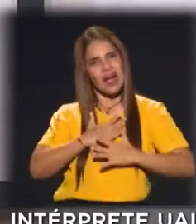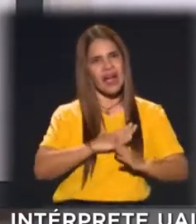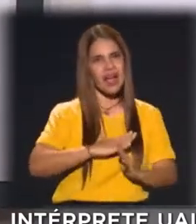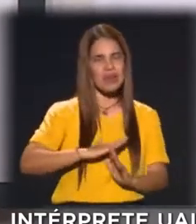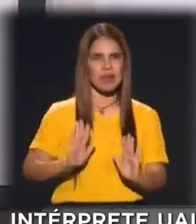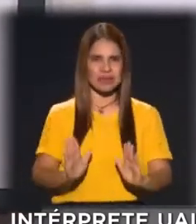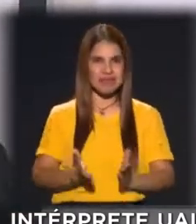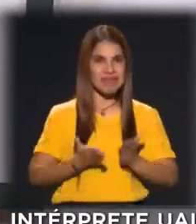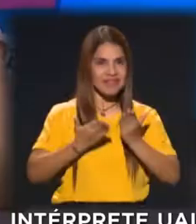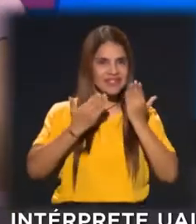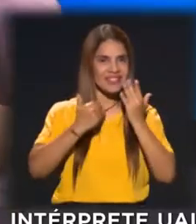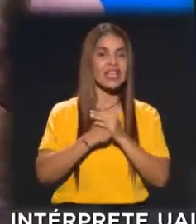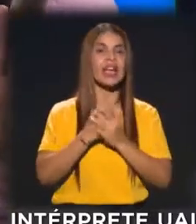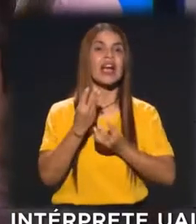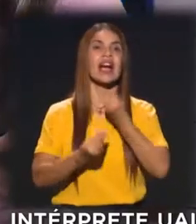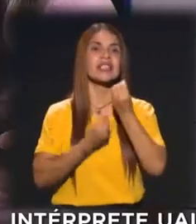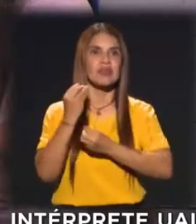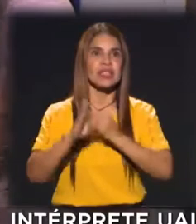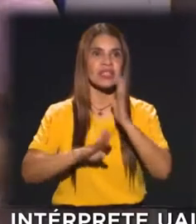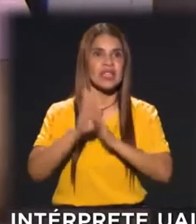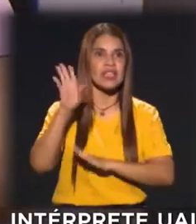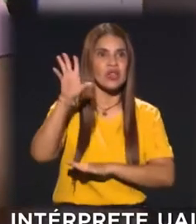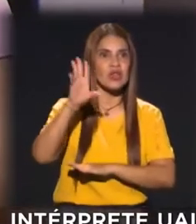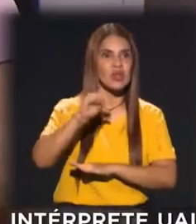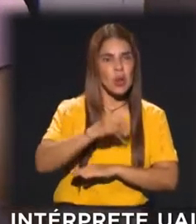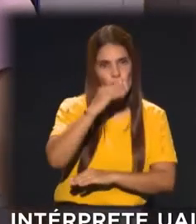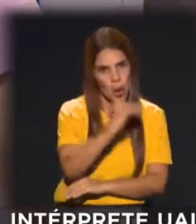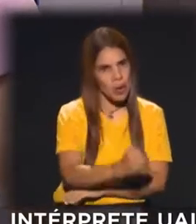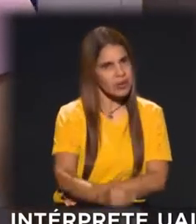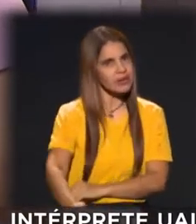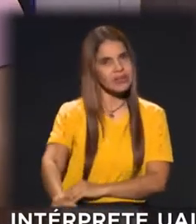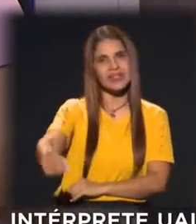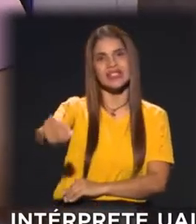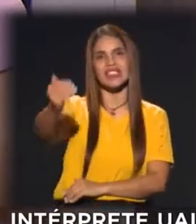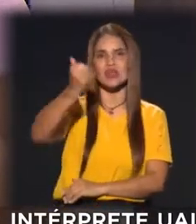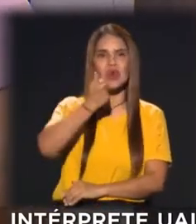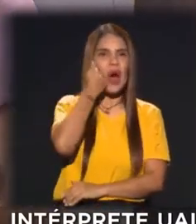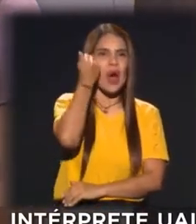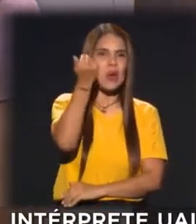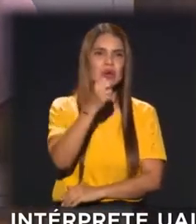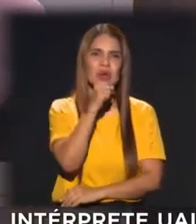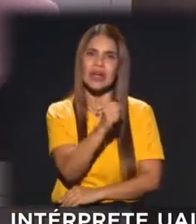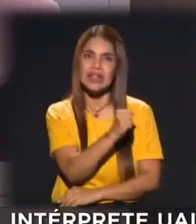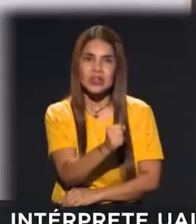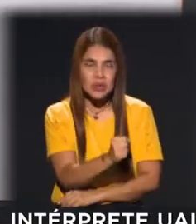para recuperar. ¿Listo? Esta actividad la pueden desarrollar todas las edades, todos los niños, los adultos mayores, quienes comparten en la casa. Claro que sí, lo